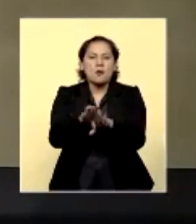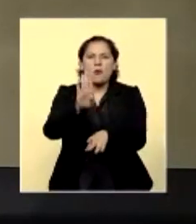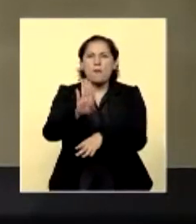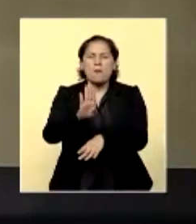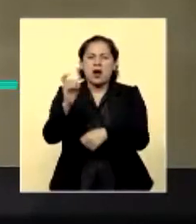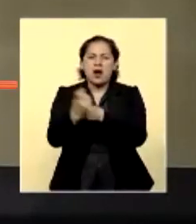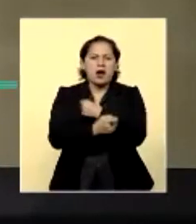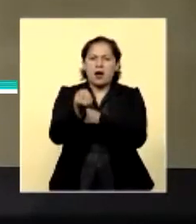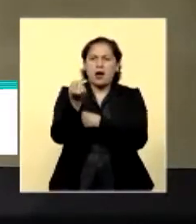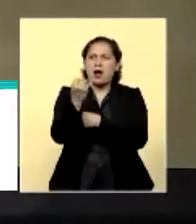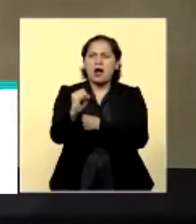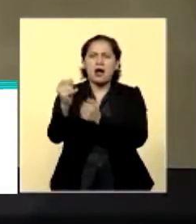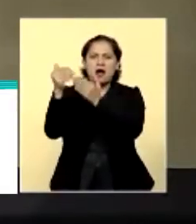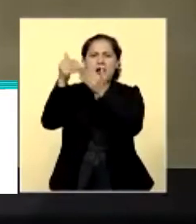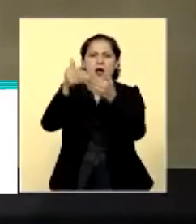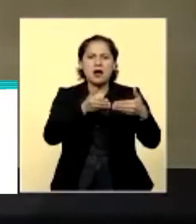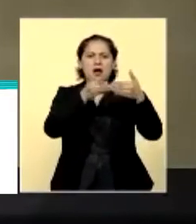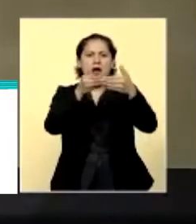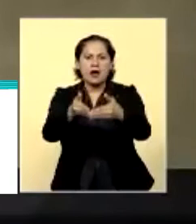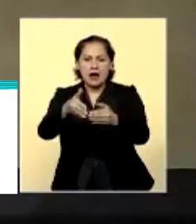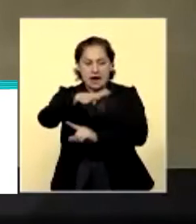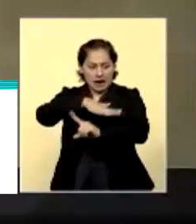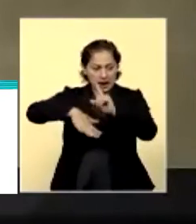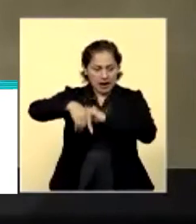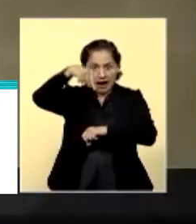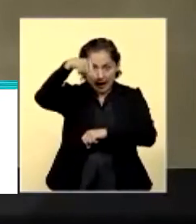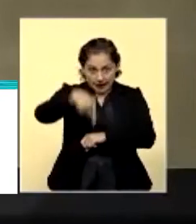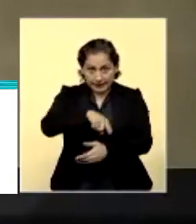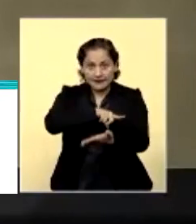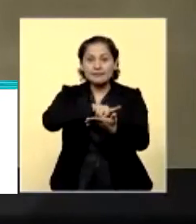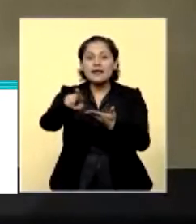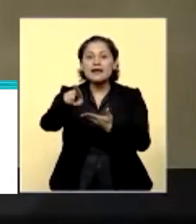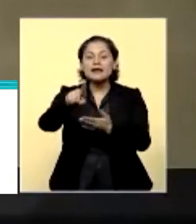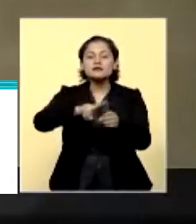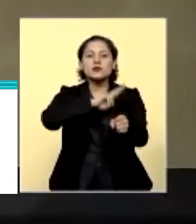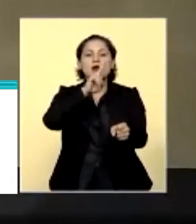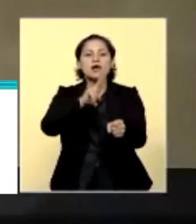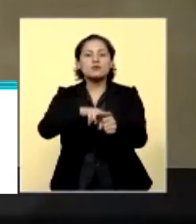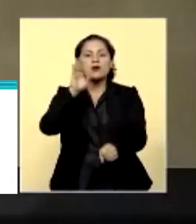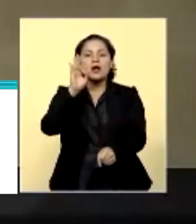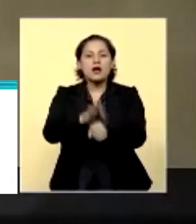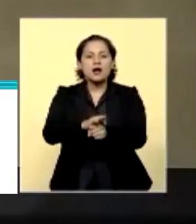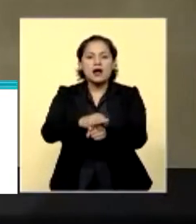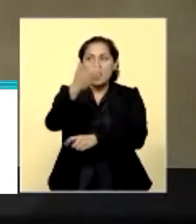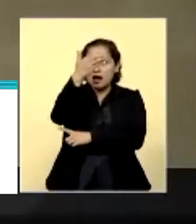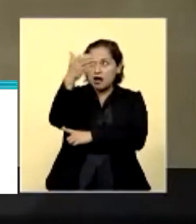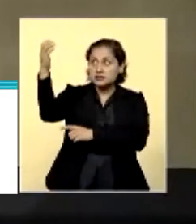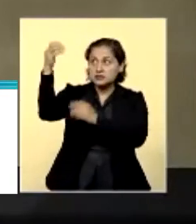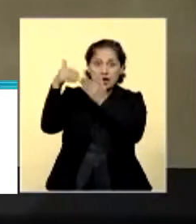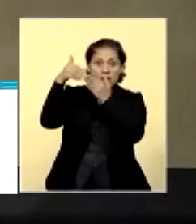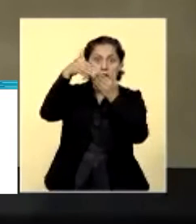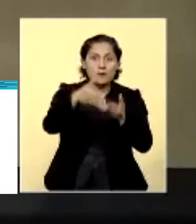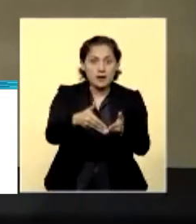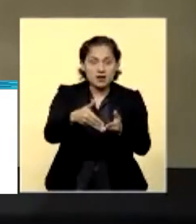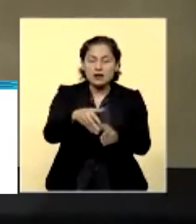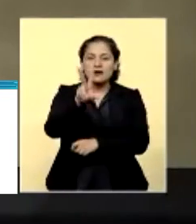direito ambiental. Y nosotros en el derecho ambiental no queremos llegar del cielo. Da terra. Queremos llegar de la tierra.